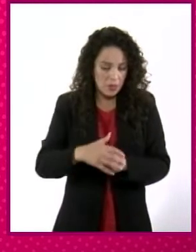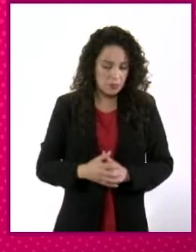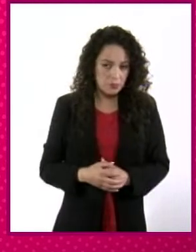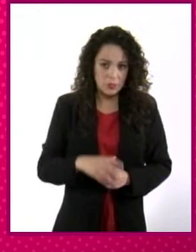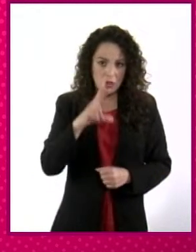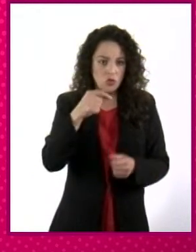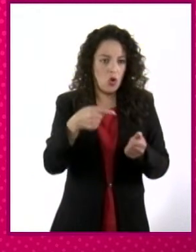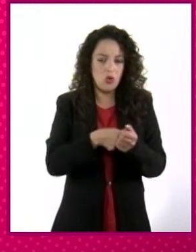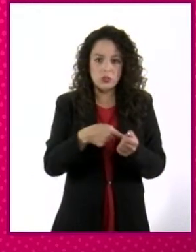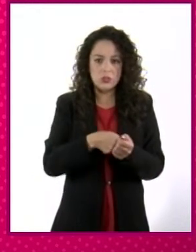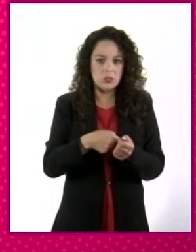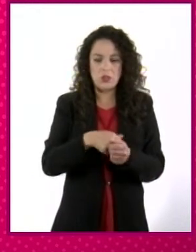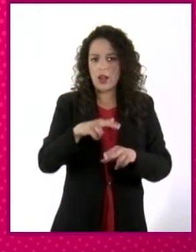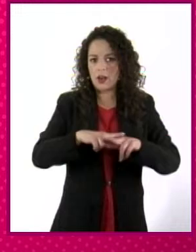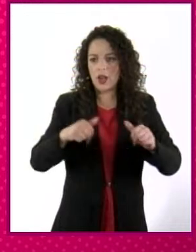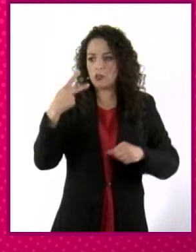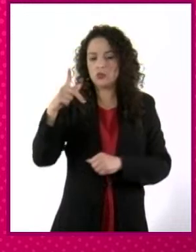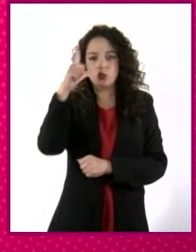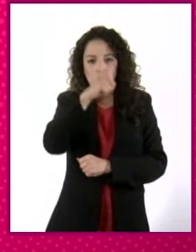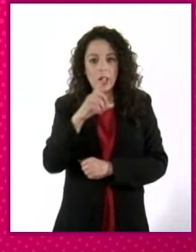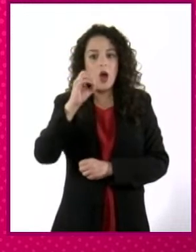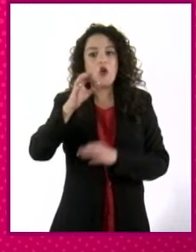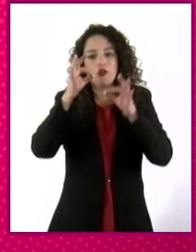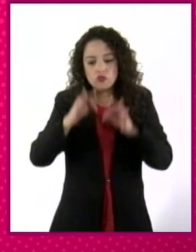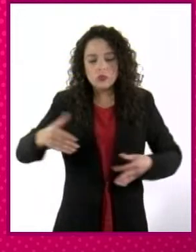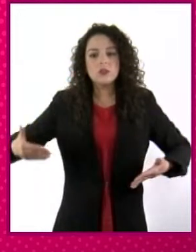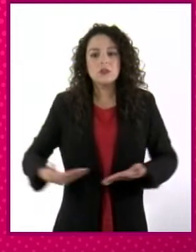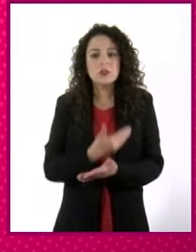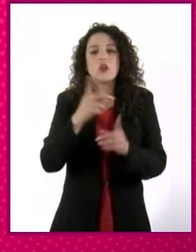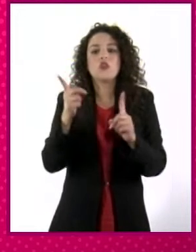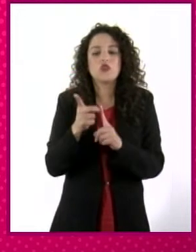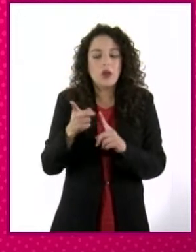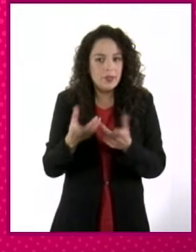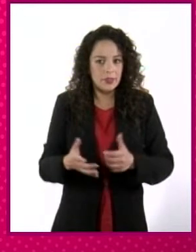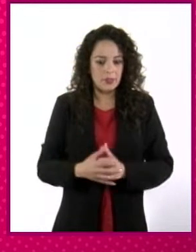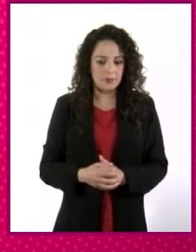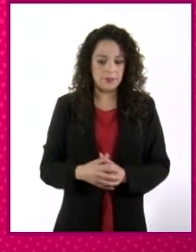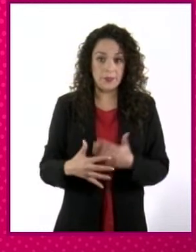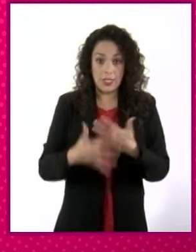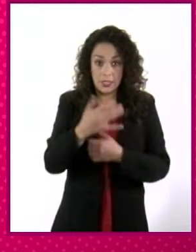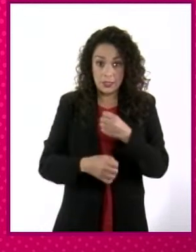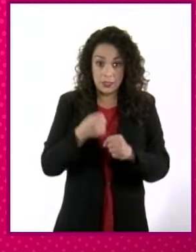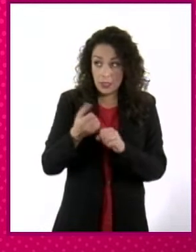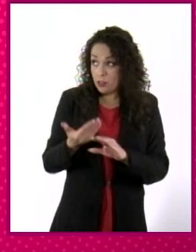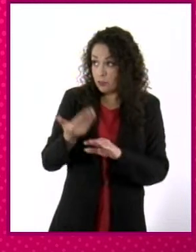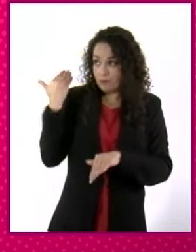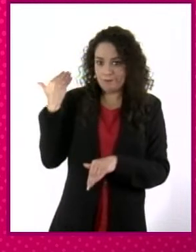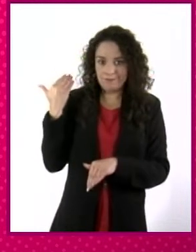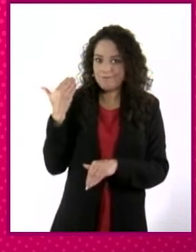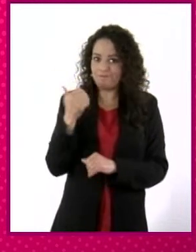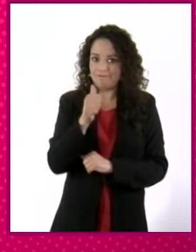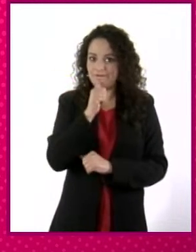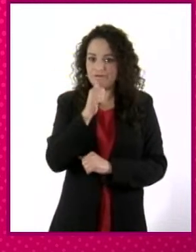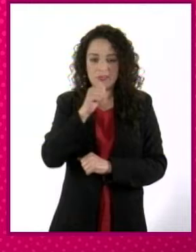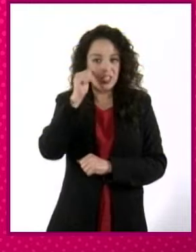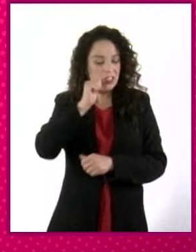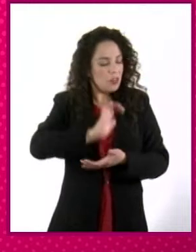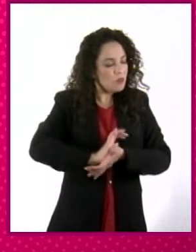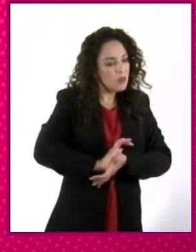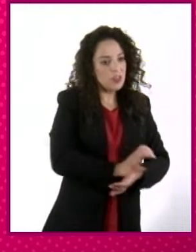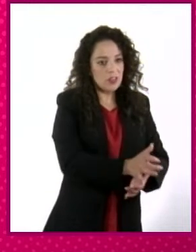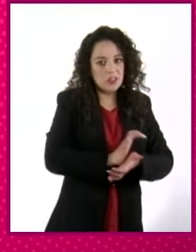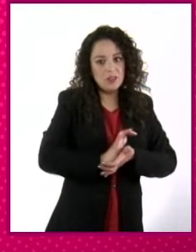su etnia ni su lengua, cosa que hace 10, 15 años atrás no pasaba, era una discriminación